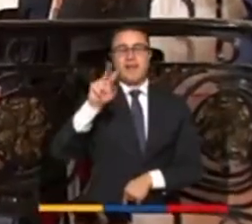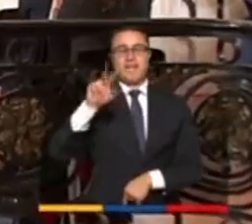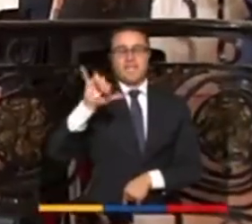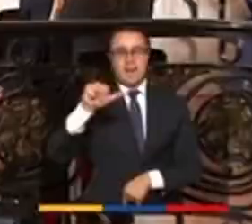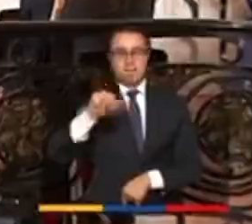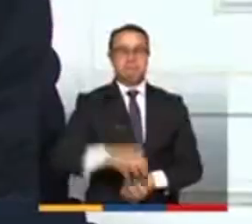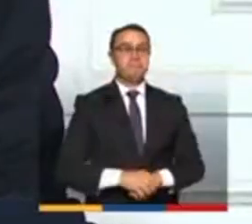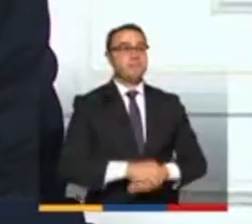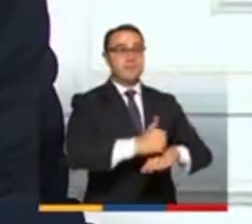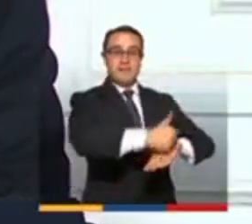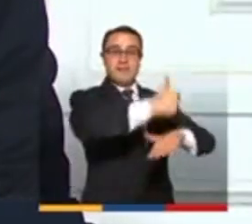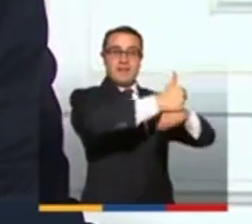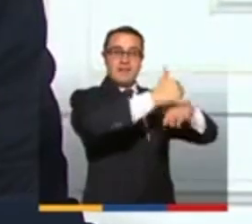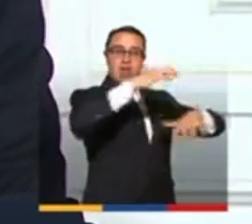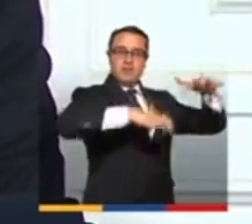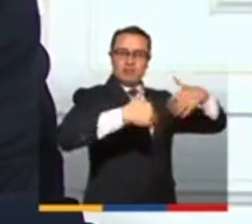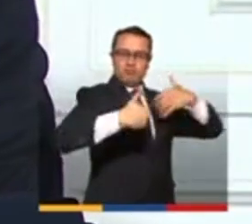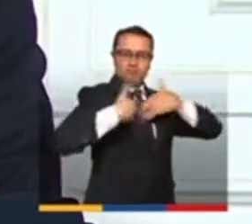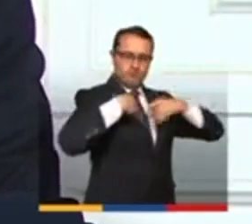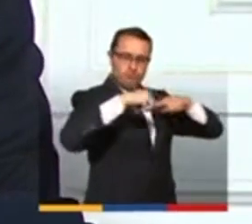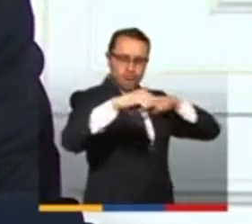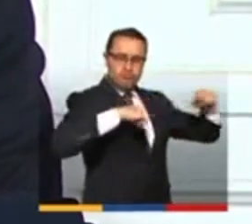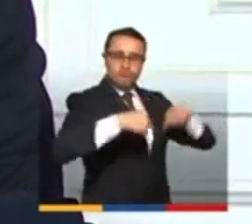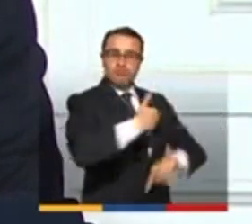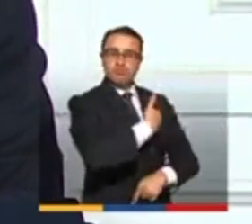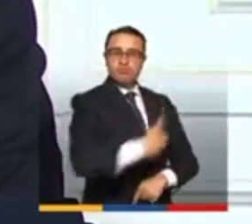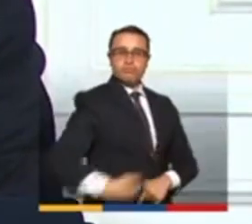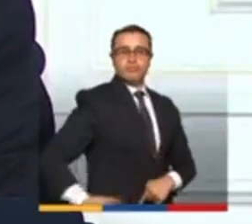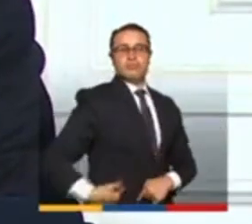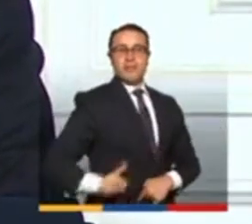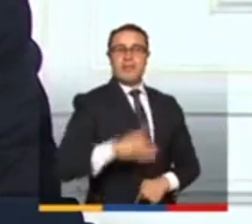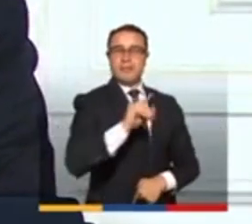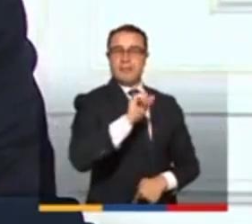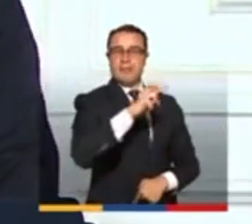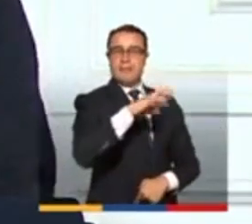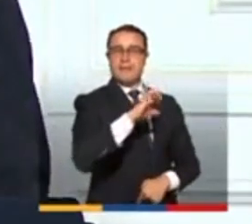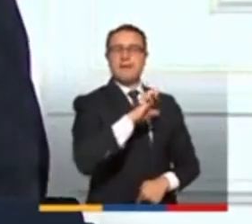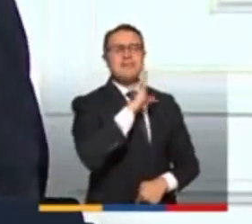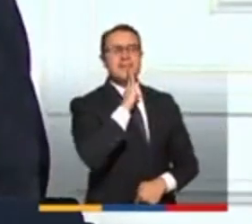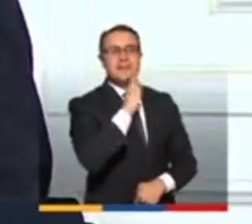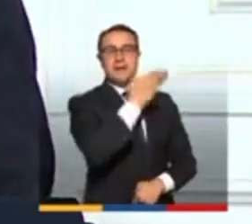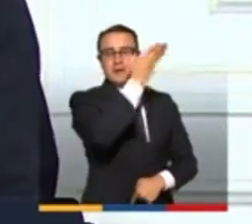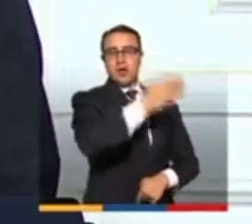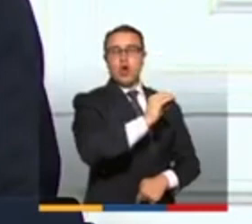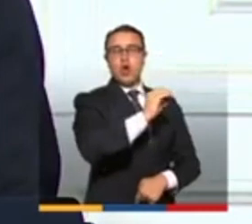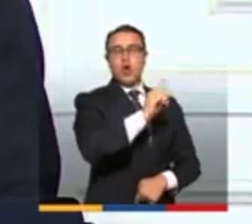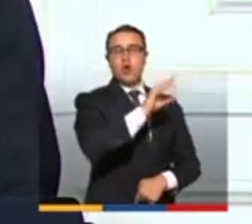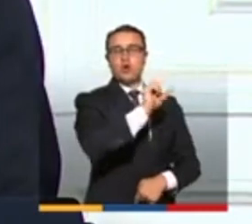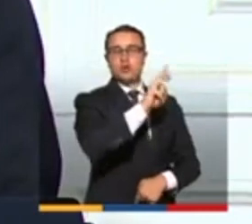director del Departamento Administrativo de la Presidencia de la República, DAPRE, Oscar Mauricio Lizcano Arango,